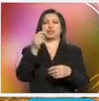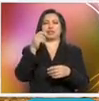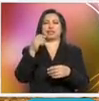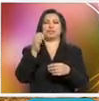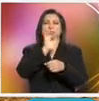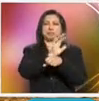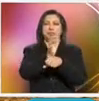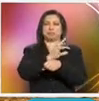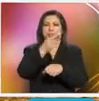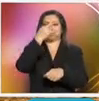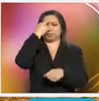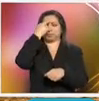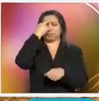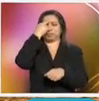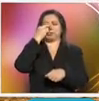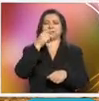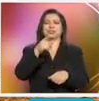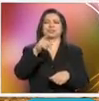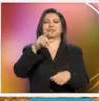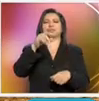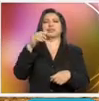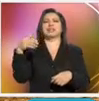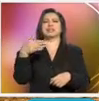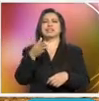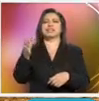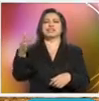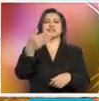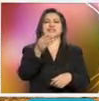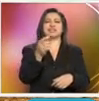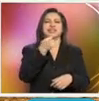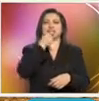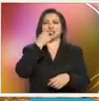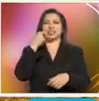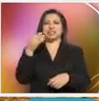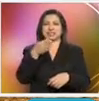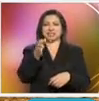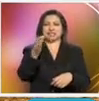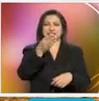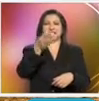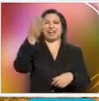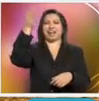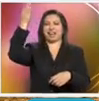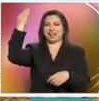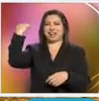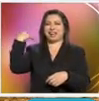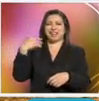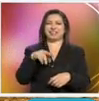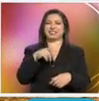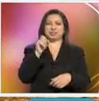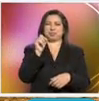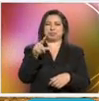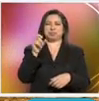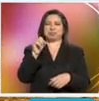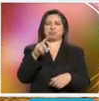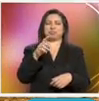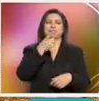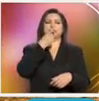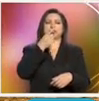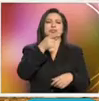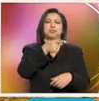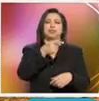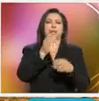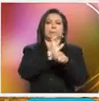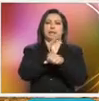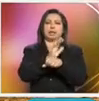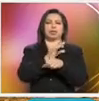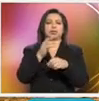¿no? Irse al tiburón y hacerle la barba al señor Spielberg y hacer una película mucho más convencional. Esta tiene sus retos, los